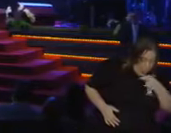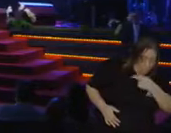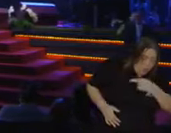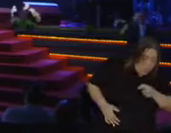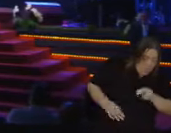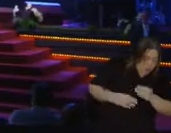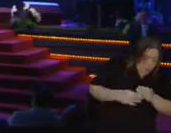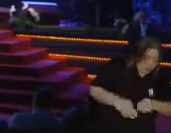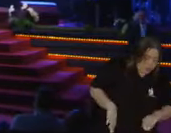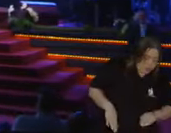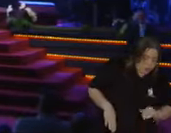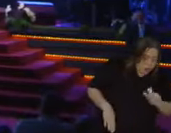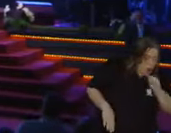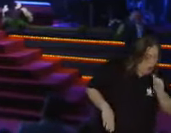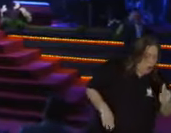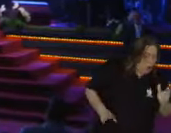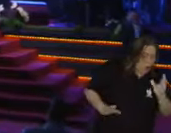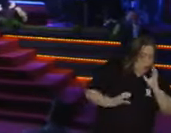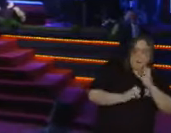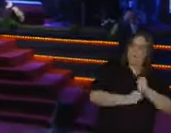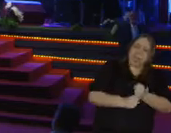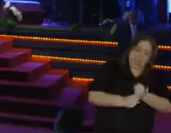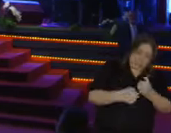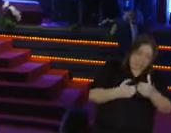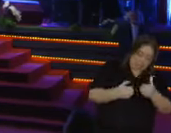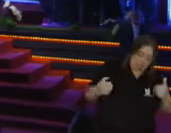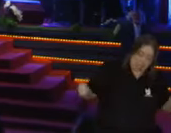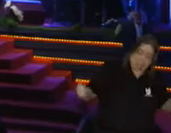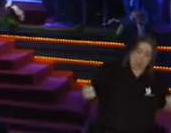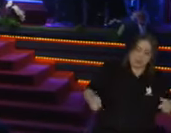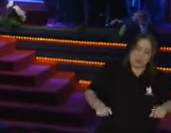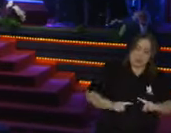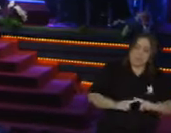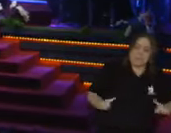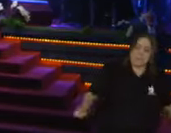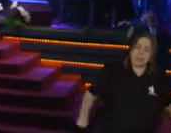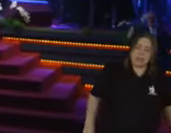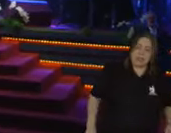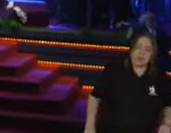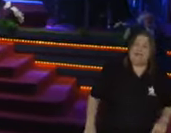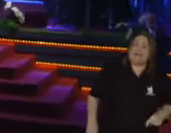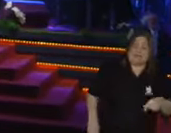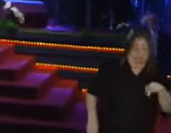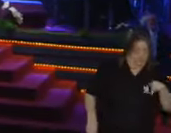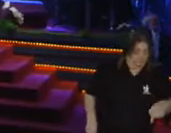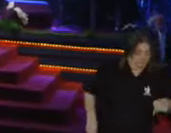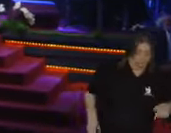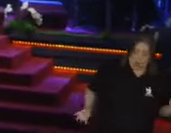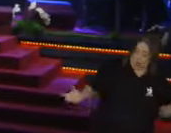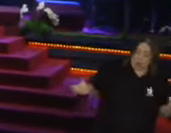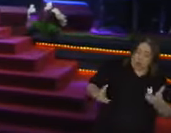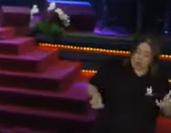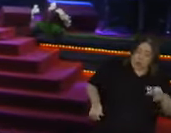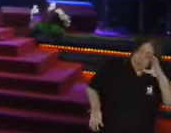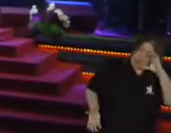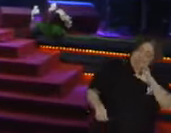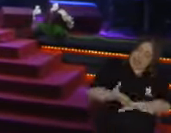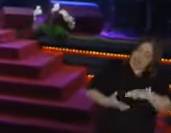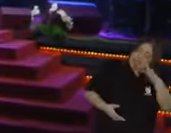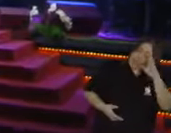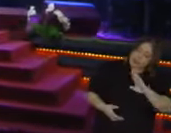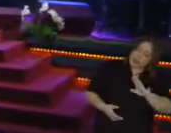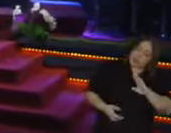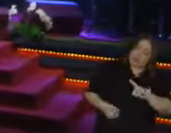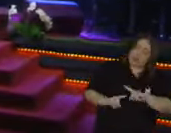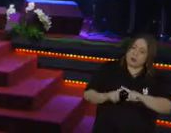división, cuña de separación entre el hombre y Dios, para que yo no le pueda creer a Dios. Porque el que se quema con leche ve una vaca y llora. Y